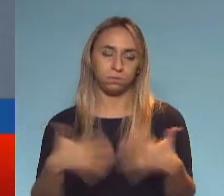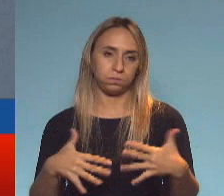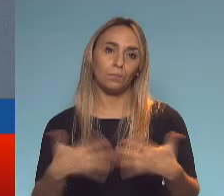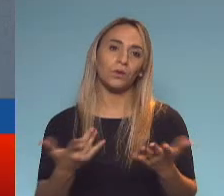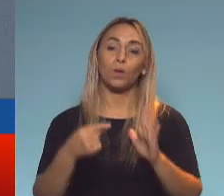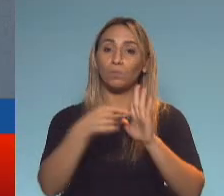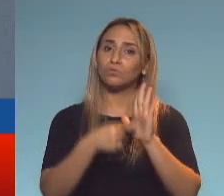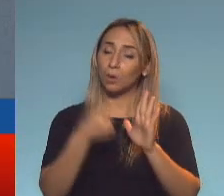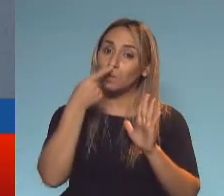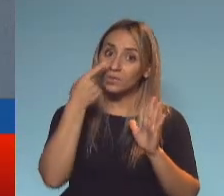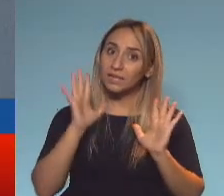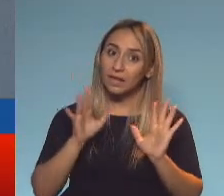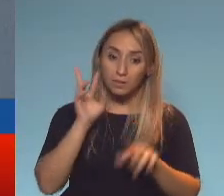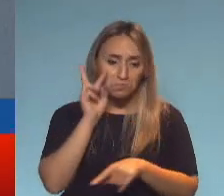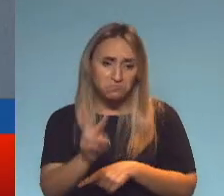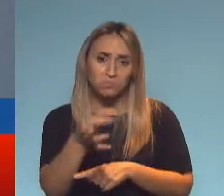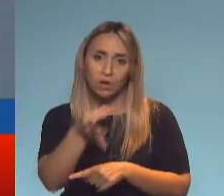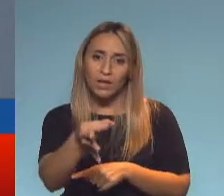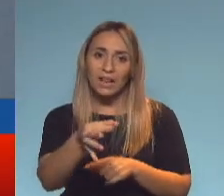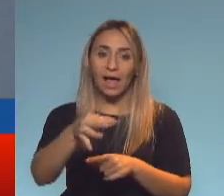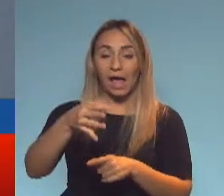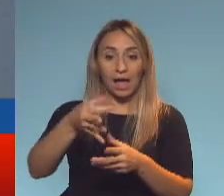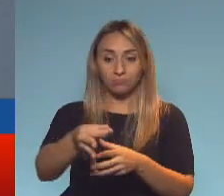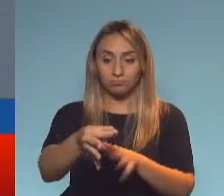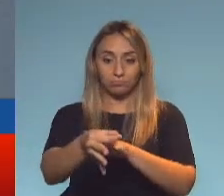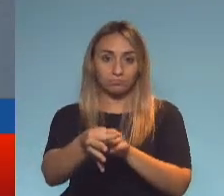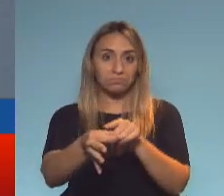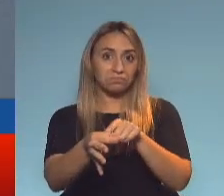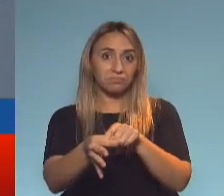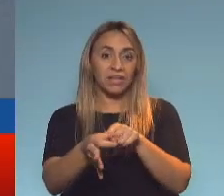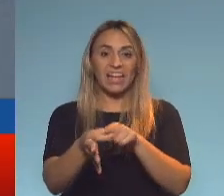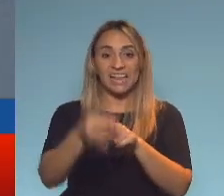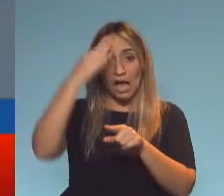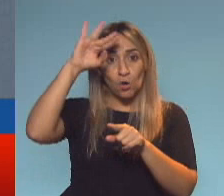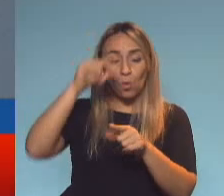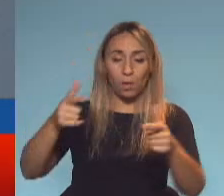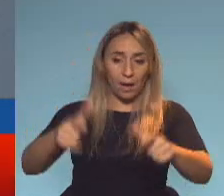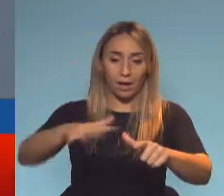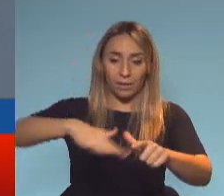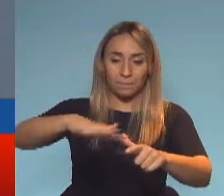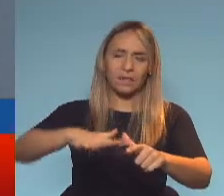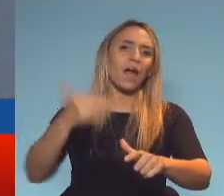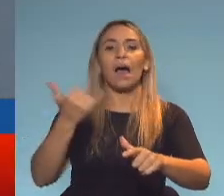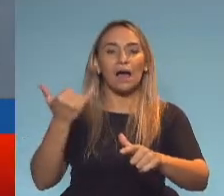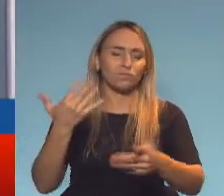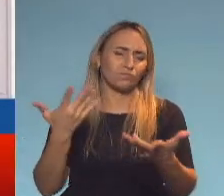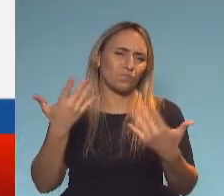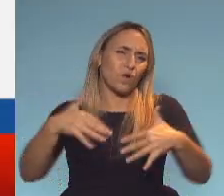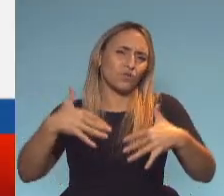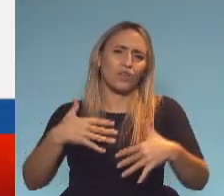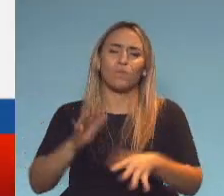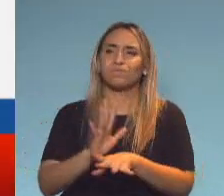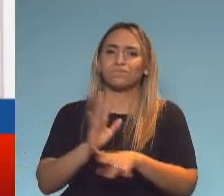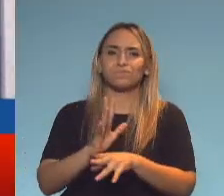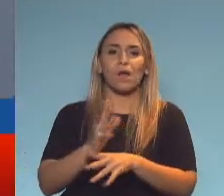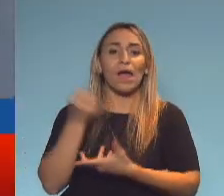digamos, grandes avances en una isla que, a pesar, como decías vos, de las sanciones económicas, que de hecho muchas de ellas se